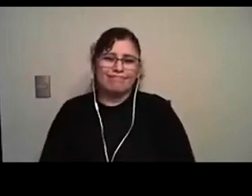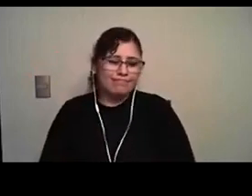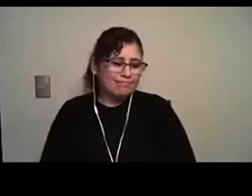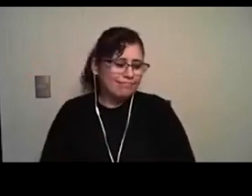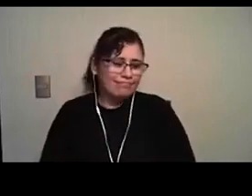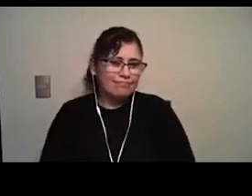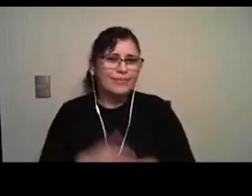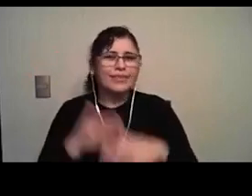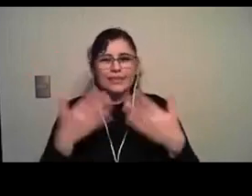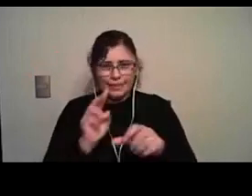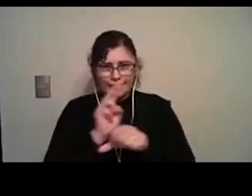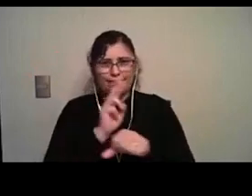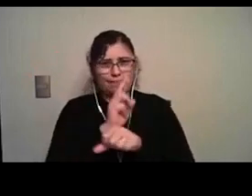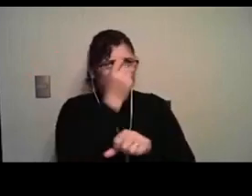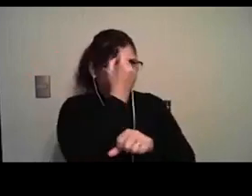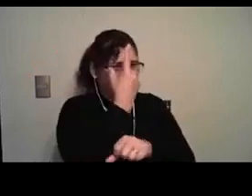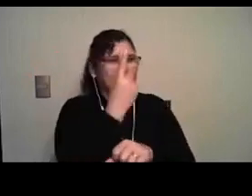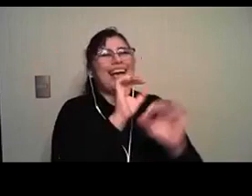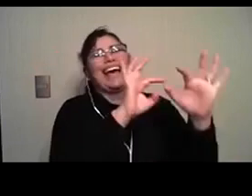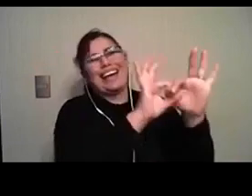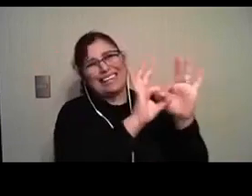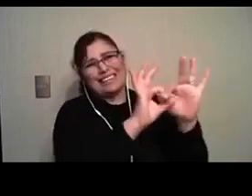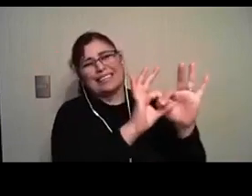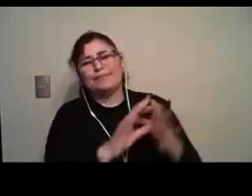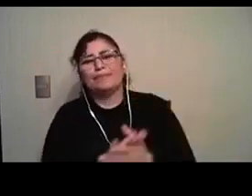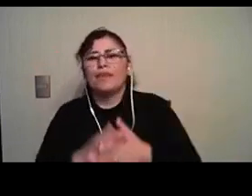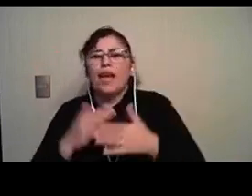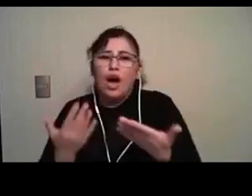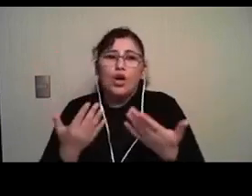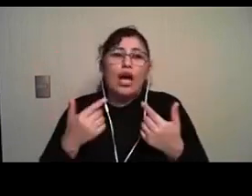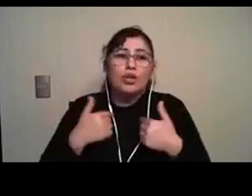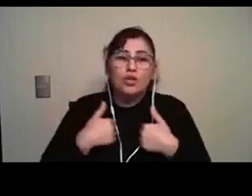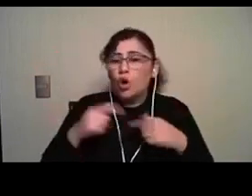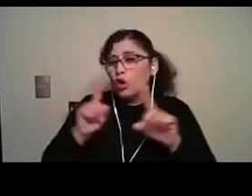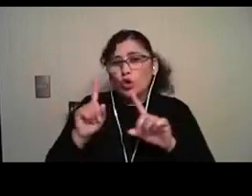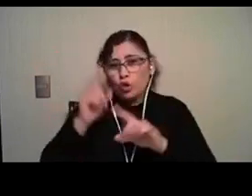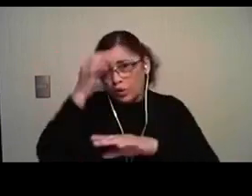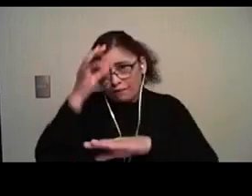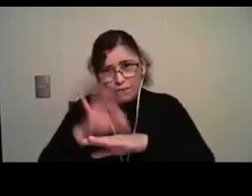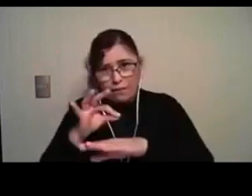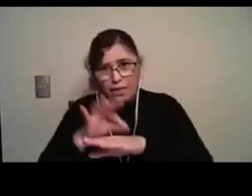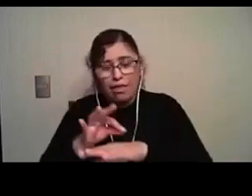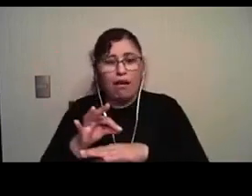Ah, ya, profe. Ujú. Gracias. ¿Ya? Entonces, no hablé de patología